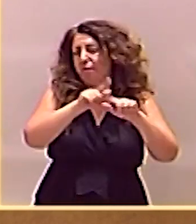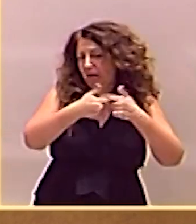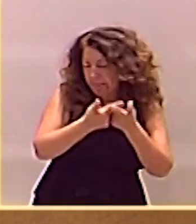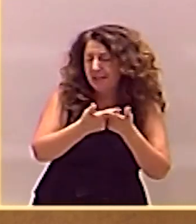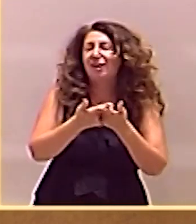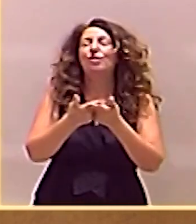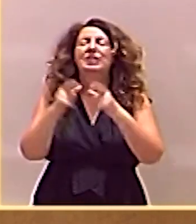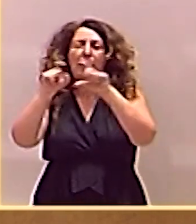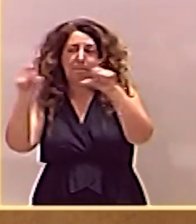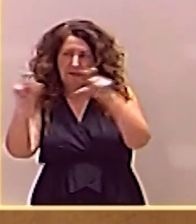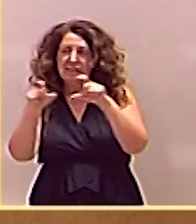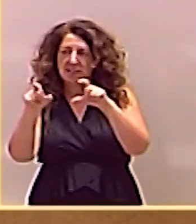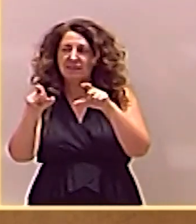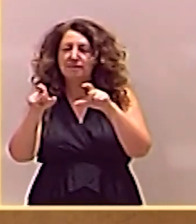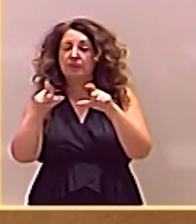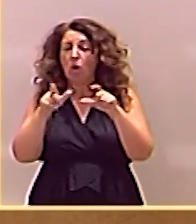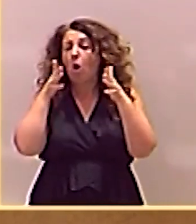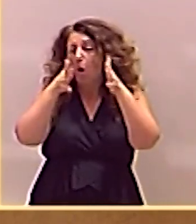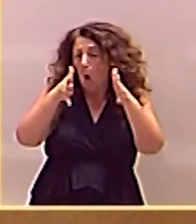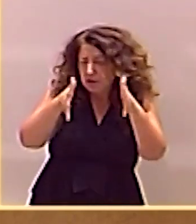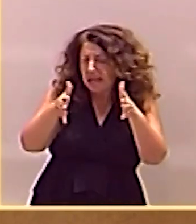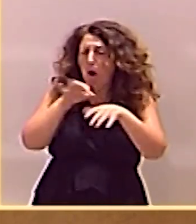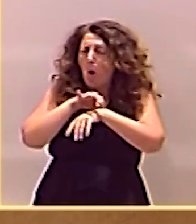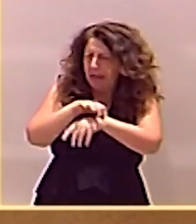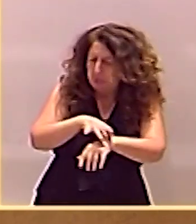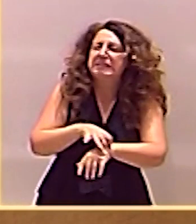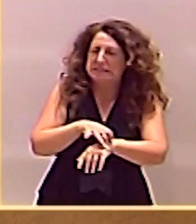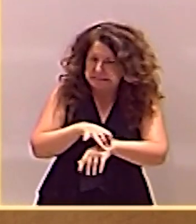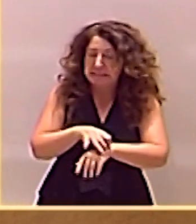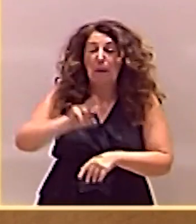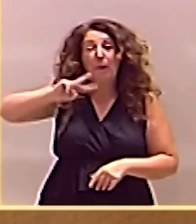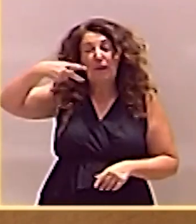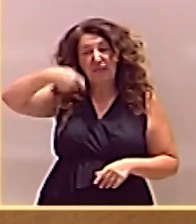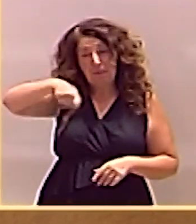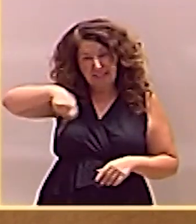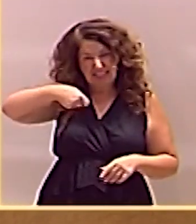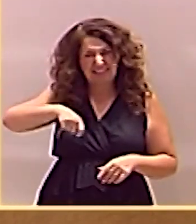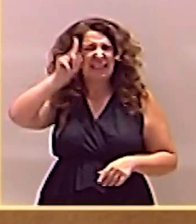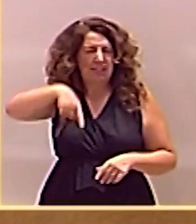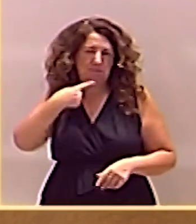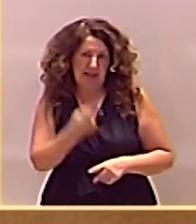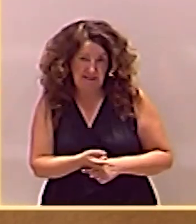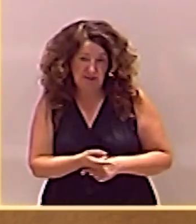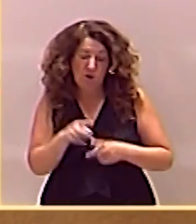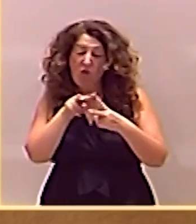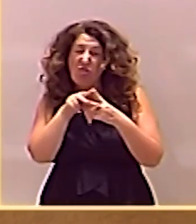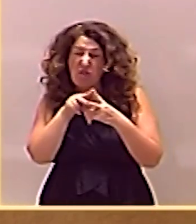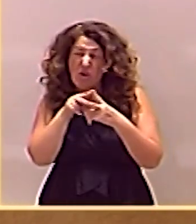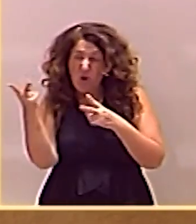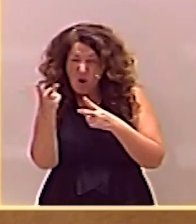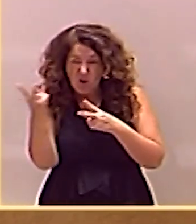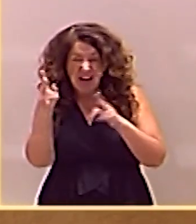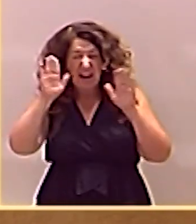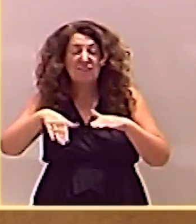consejos e recomendaciones. Isto o dixo a hoxe. Tambén o dixo a vicepresidenta I e entre os dois han derogado o real